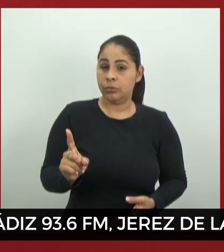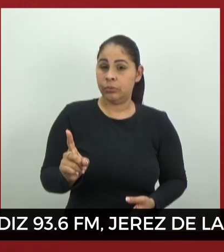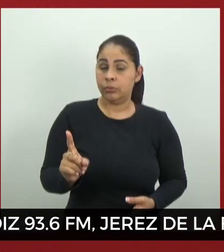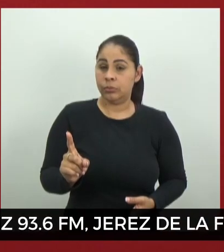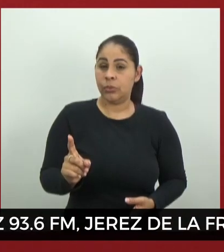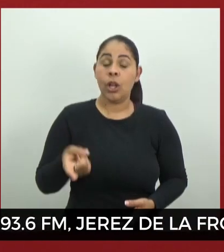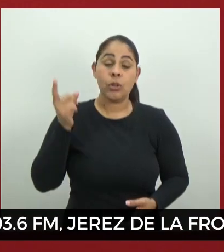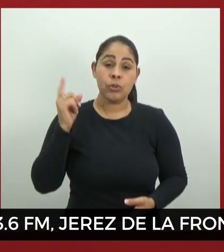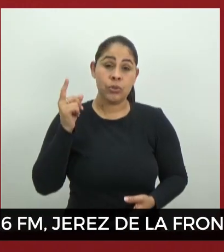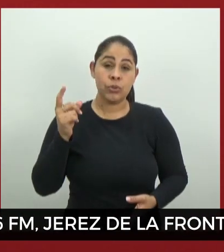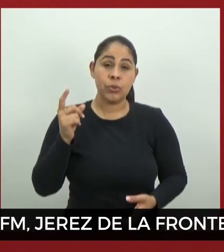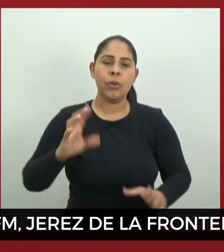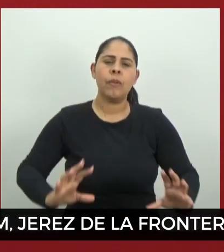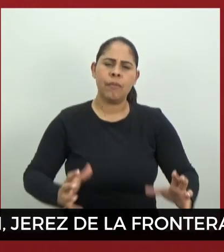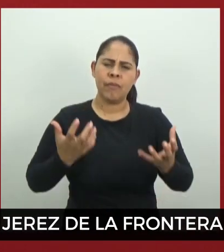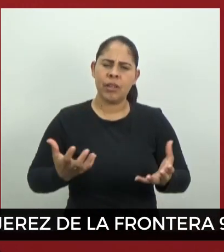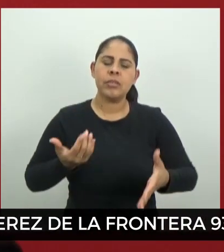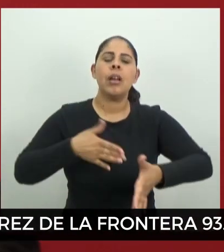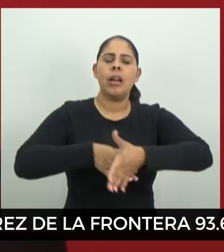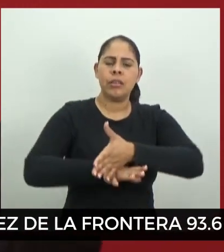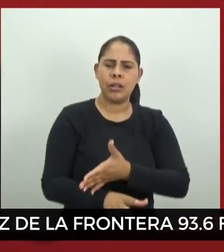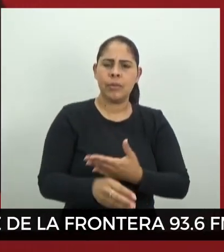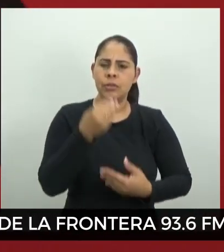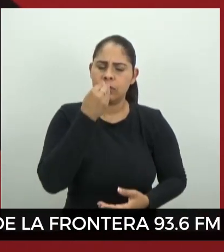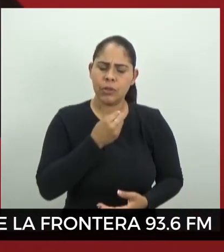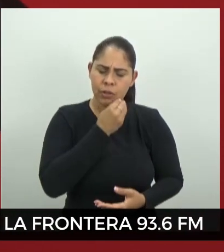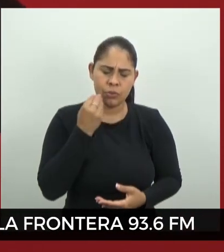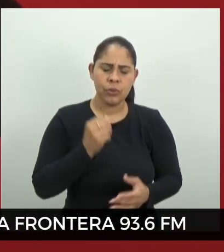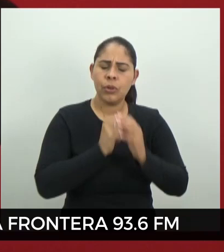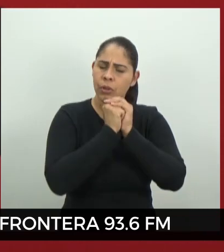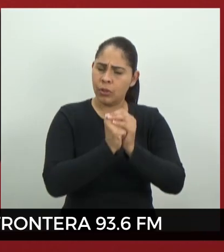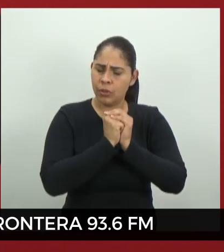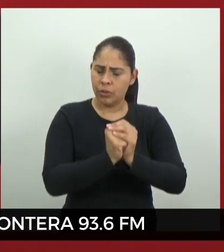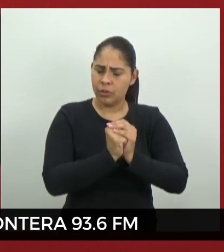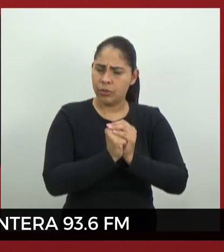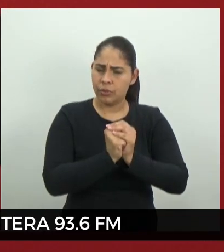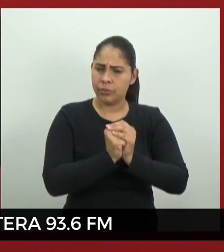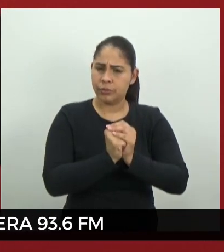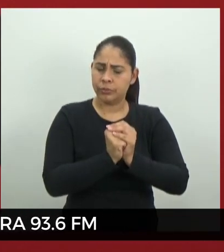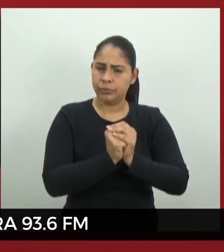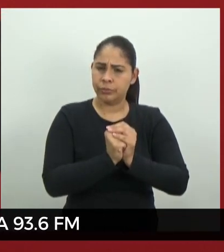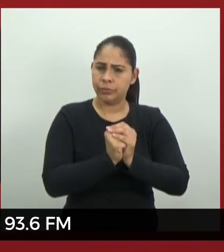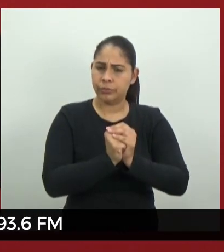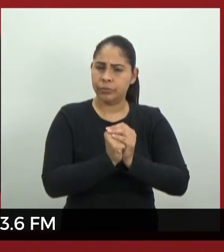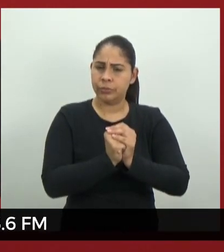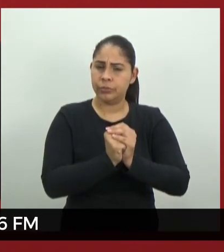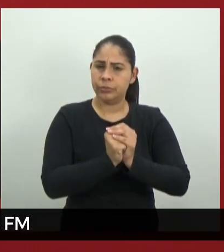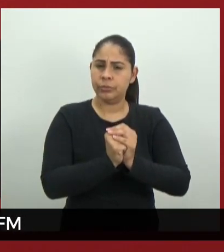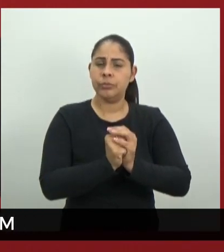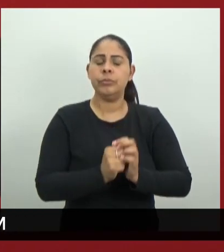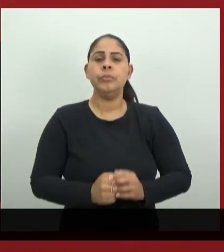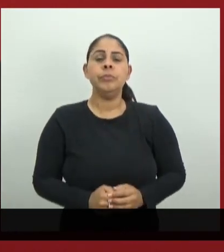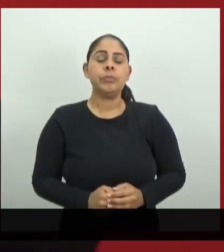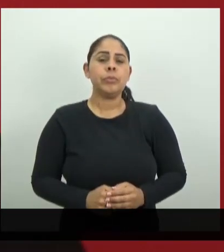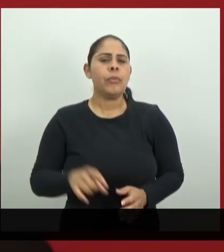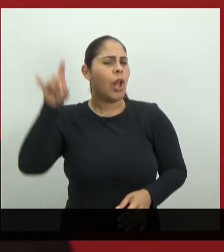ayuno. El problema no es que los demonios esperen que tú ayunes. No, no, no, no. No es